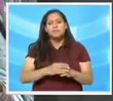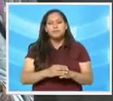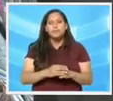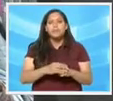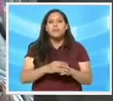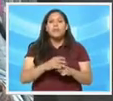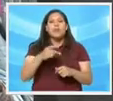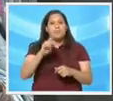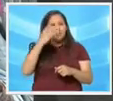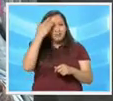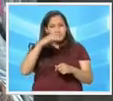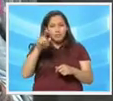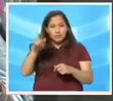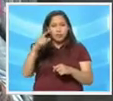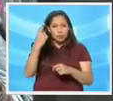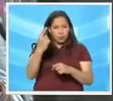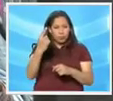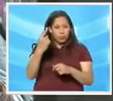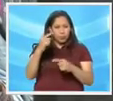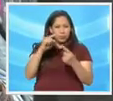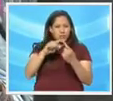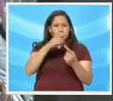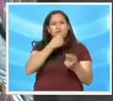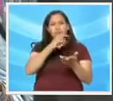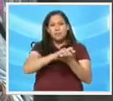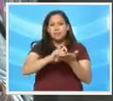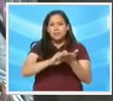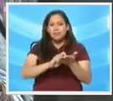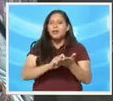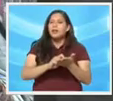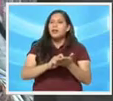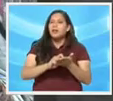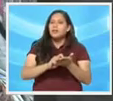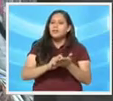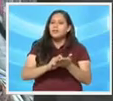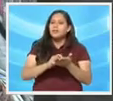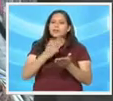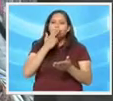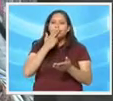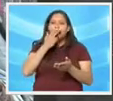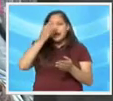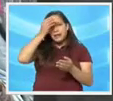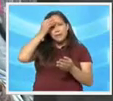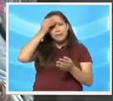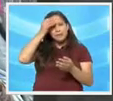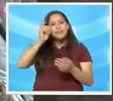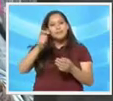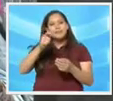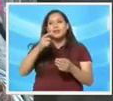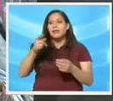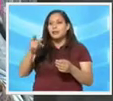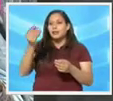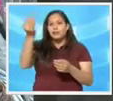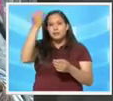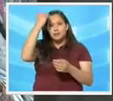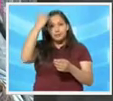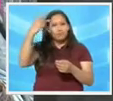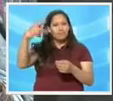¿sabes qué nos queda de Ibargüengoitia y por qué vale la pena volver a él? Nos queda la inmensa